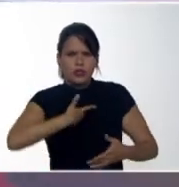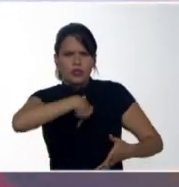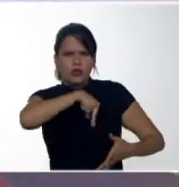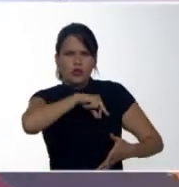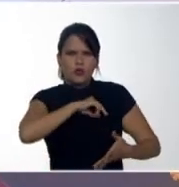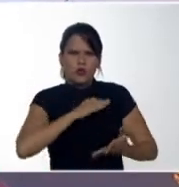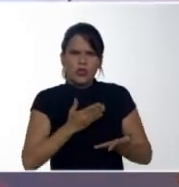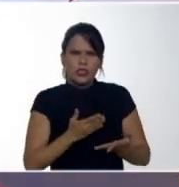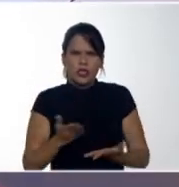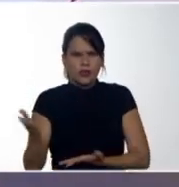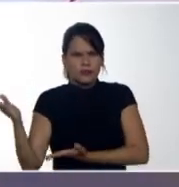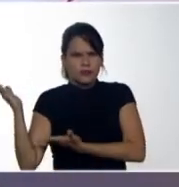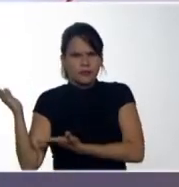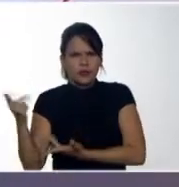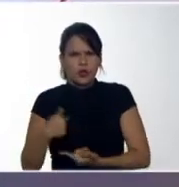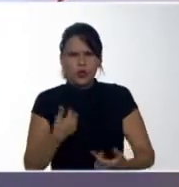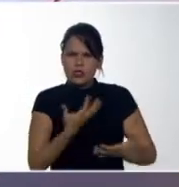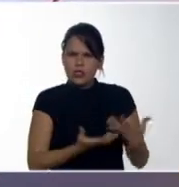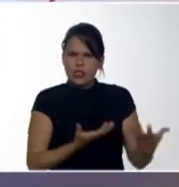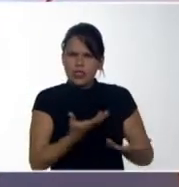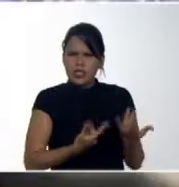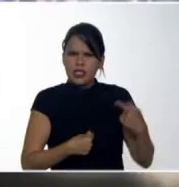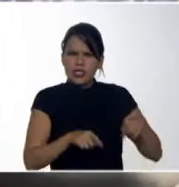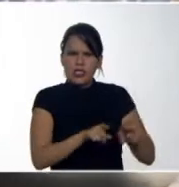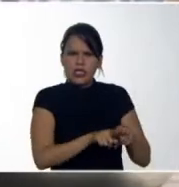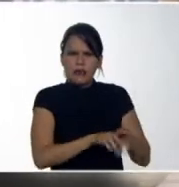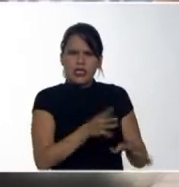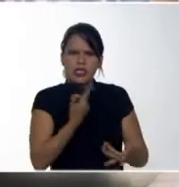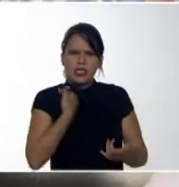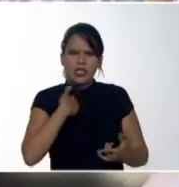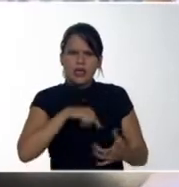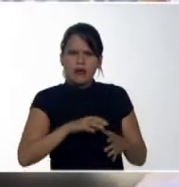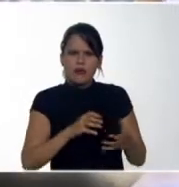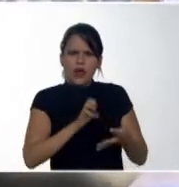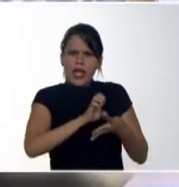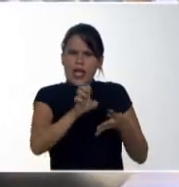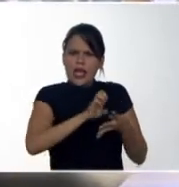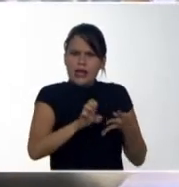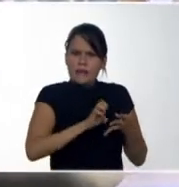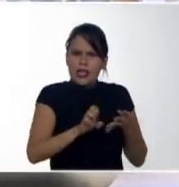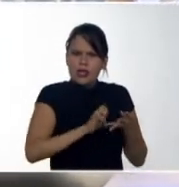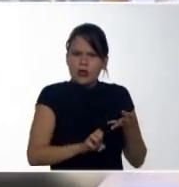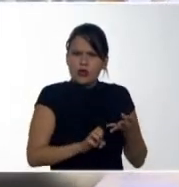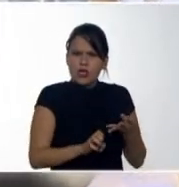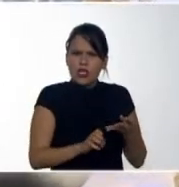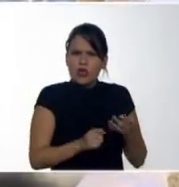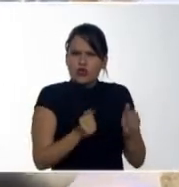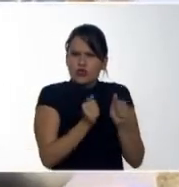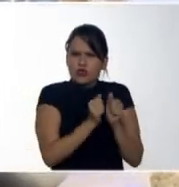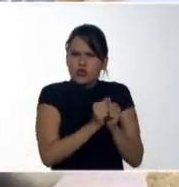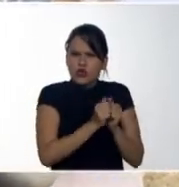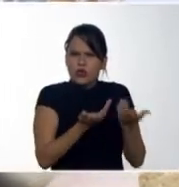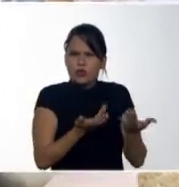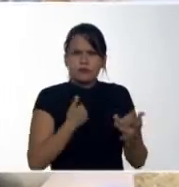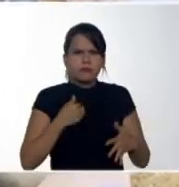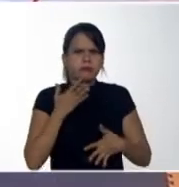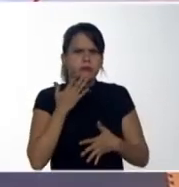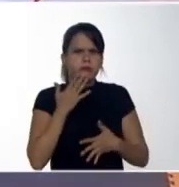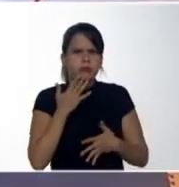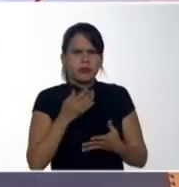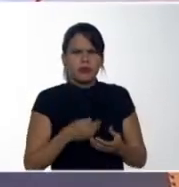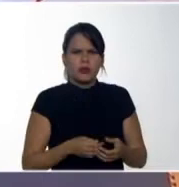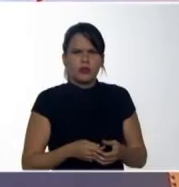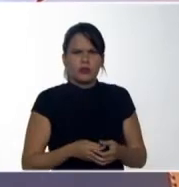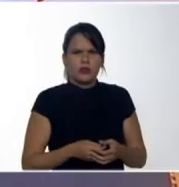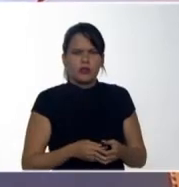nuestra cocina también, Así es. tenemos elementos en estado sólido. Por ejemplo, estos granos